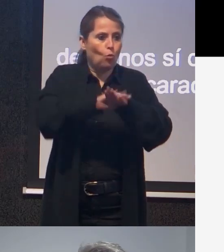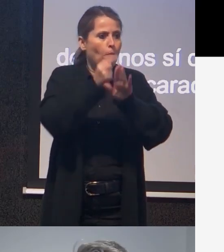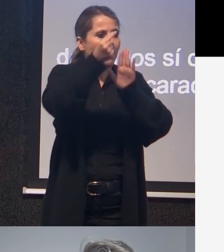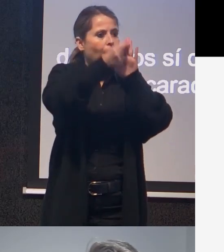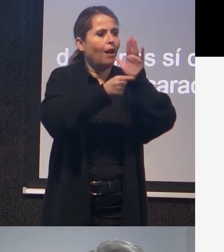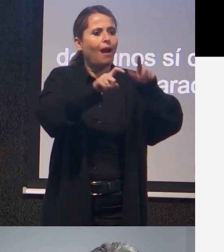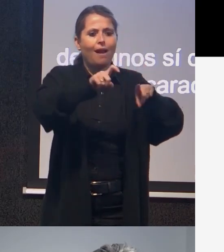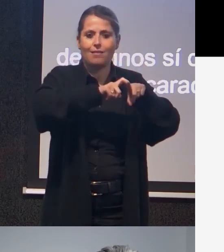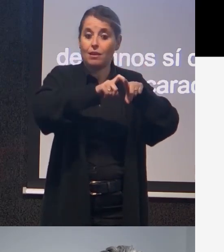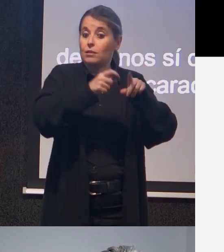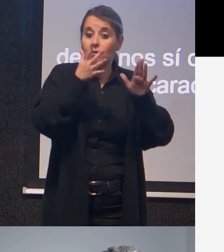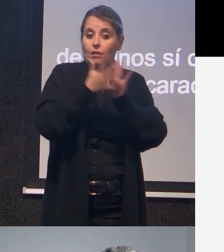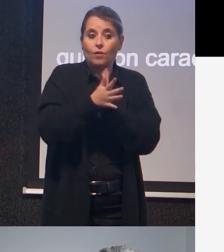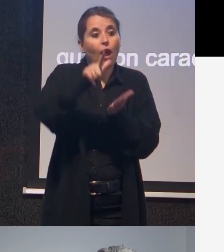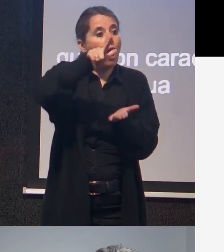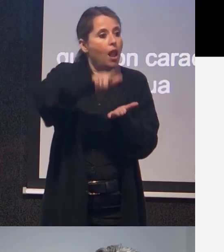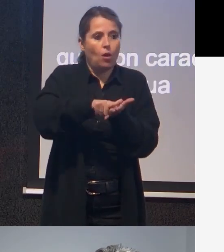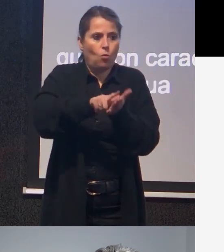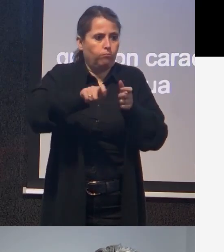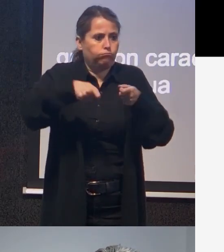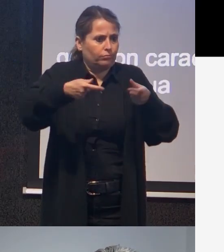tanto, es una lengua más.